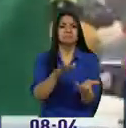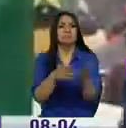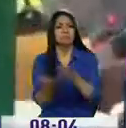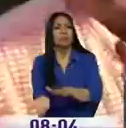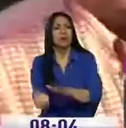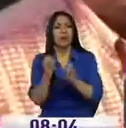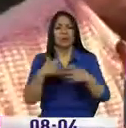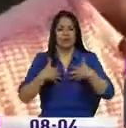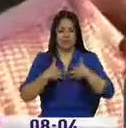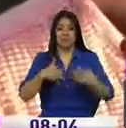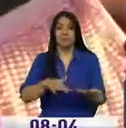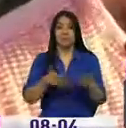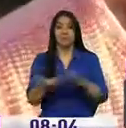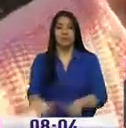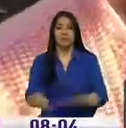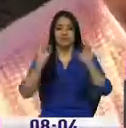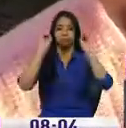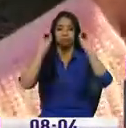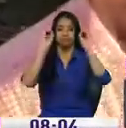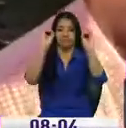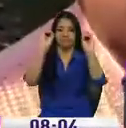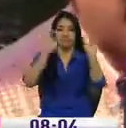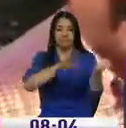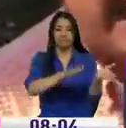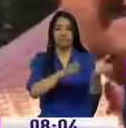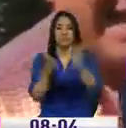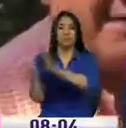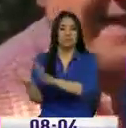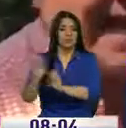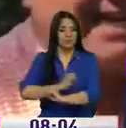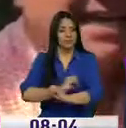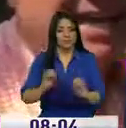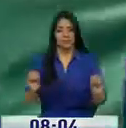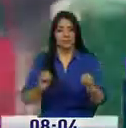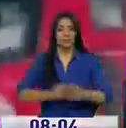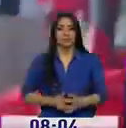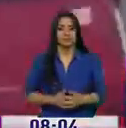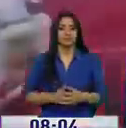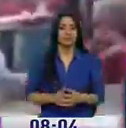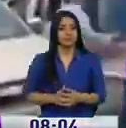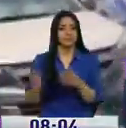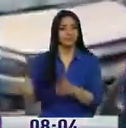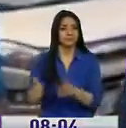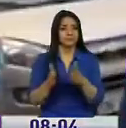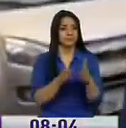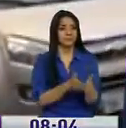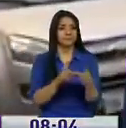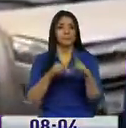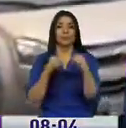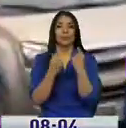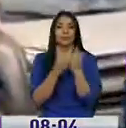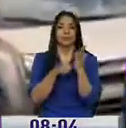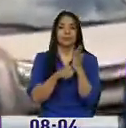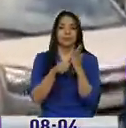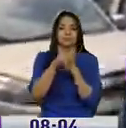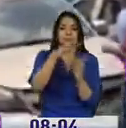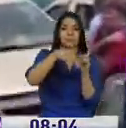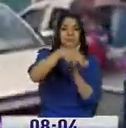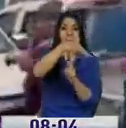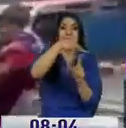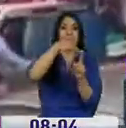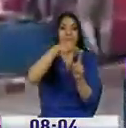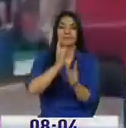mortales. Tenemos un saldo blanco, no tenemos víctimas mortales que lamentar. Por otra parte, el personal del Ministerio del Ambiente